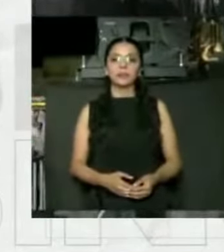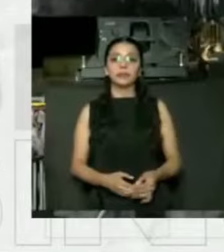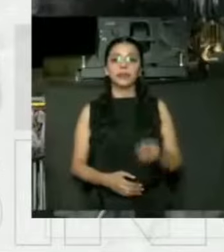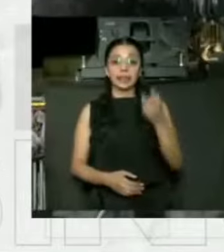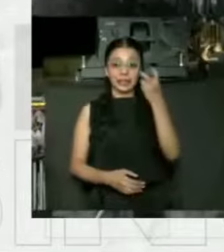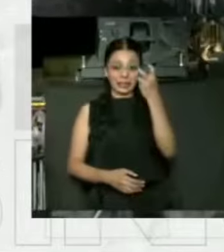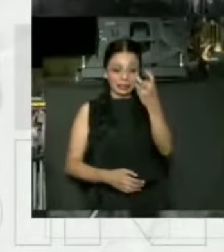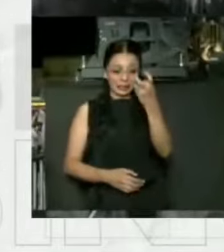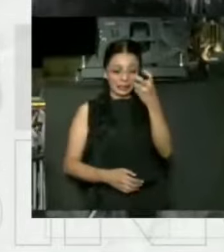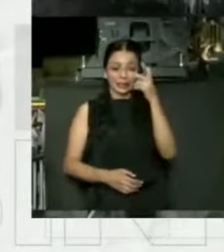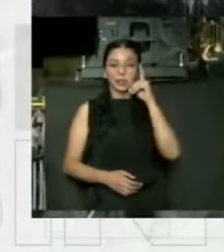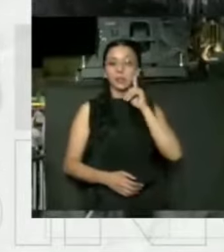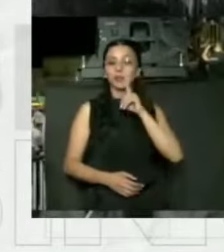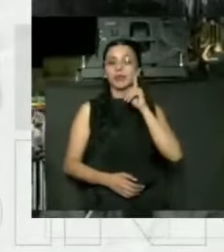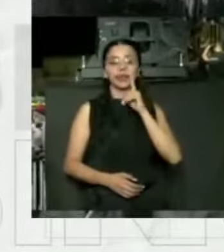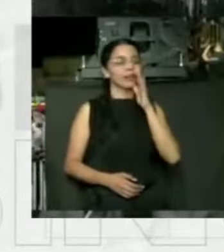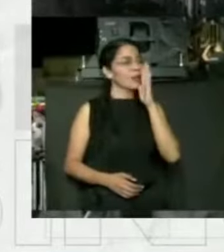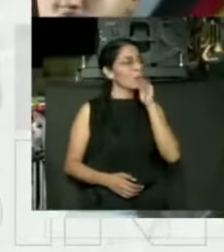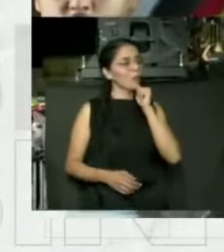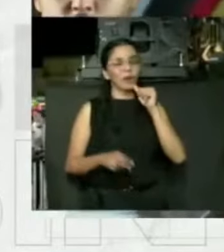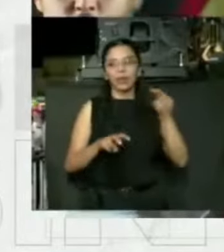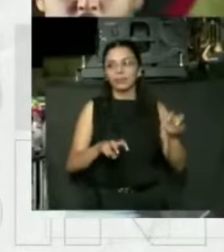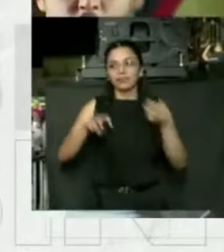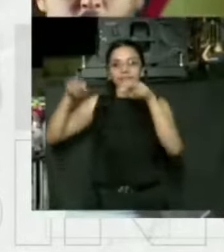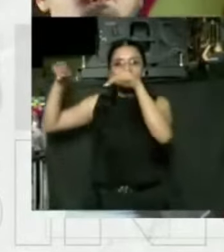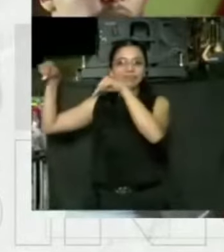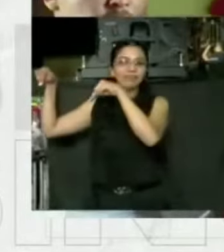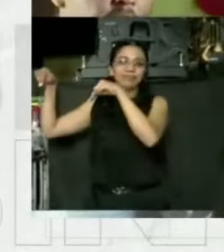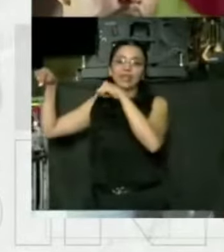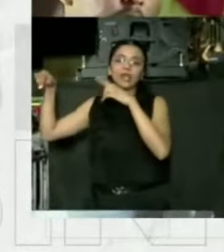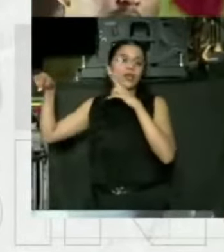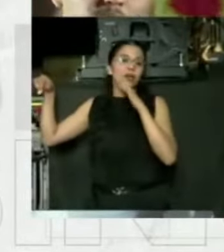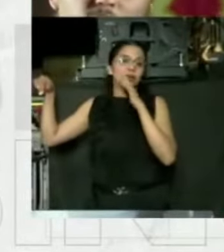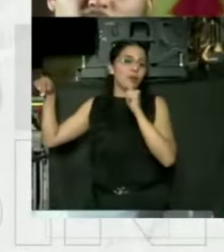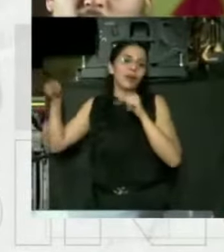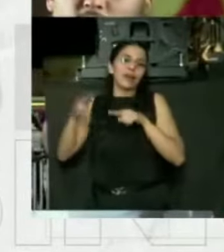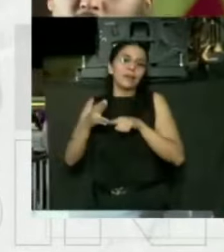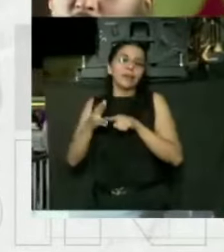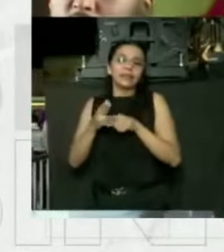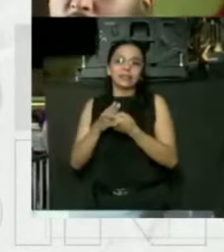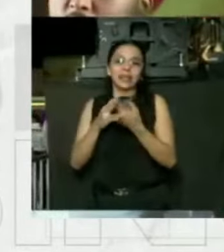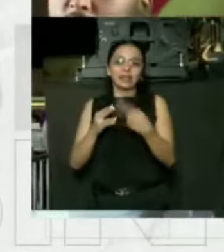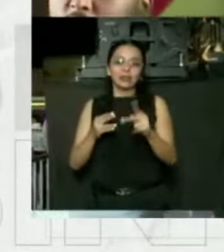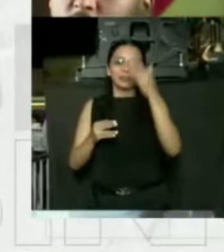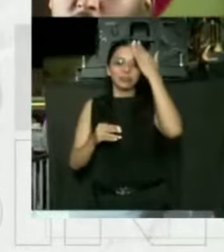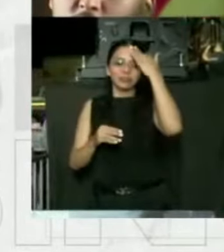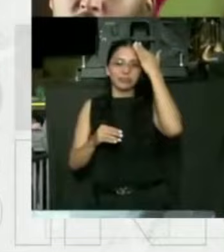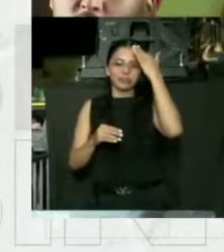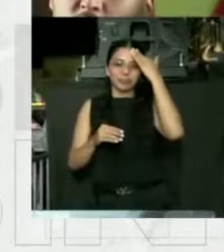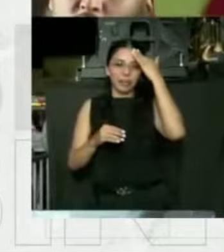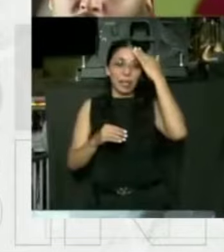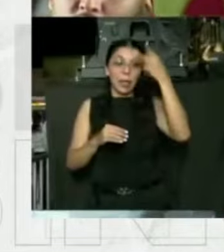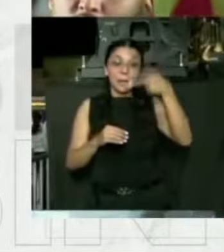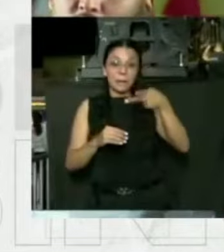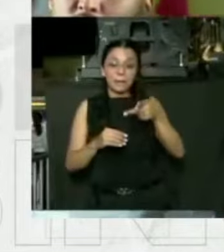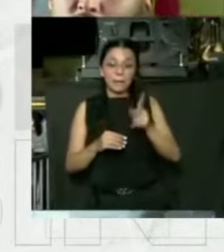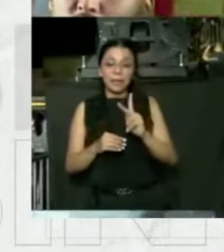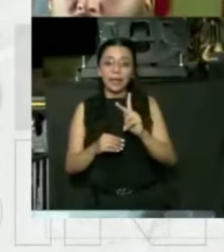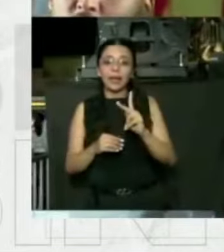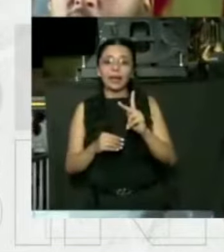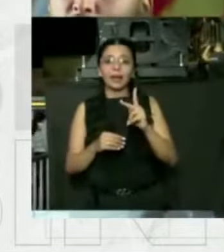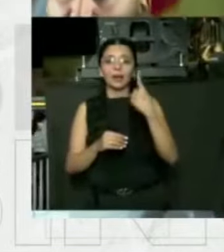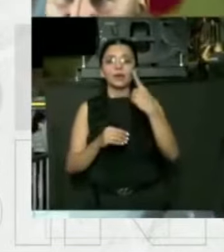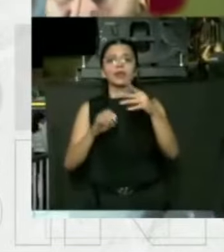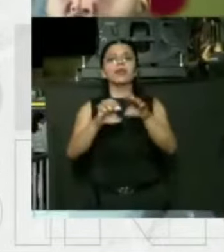Ella no puede estar aquí arriba porque aún no inicia su campaña, pero somos